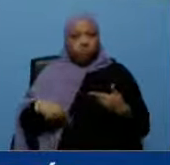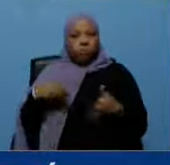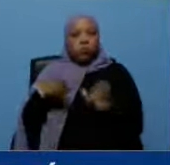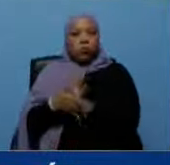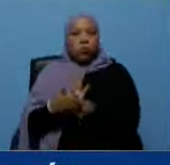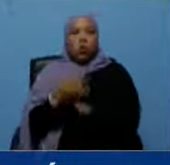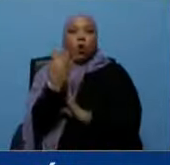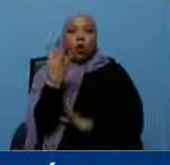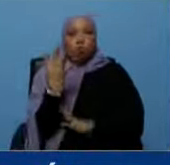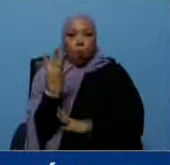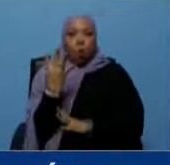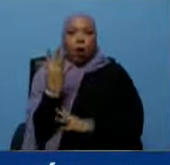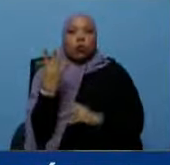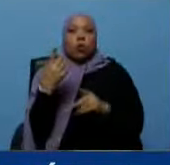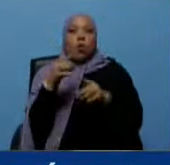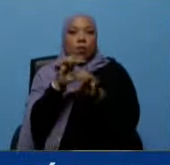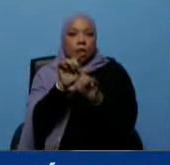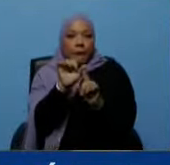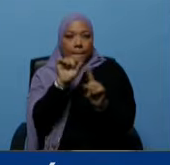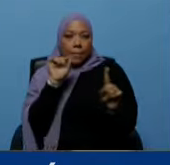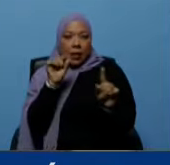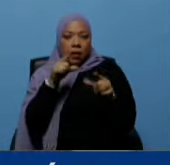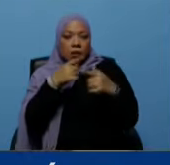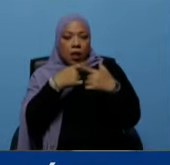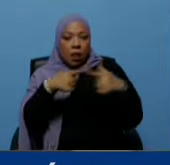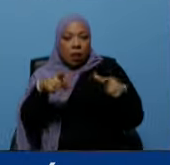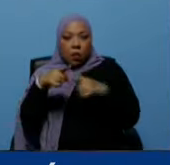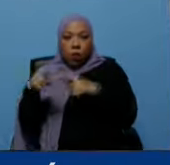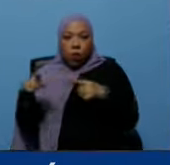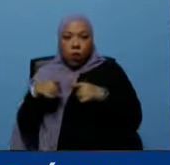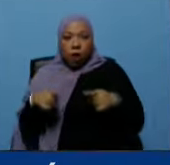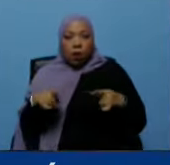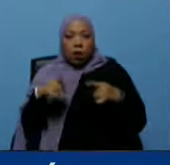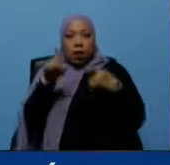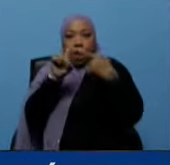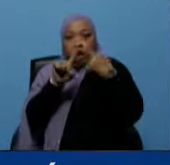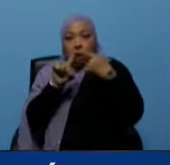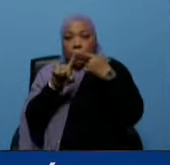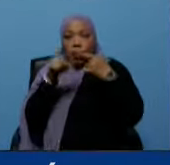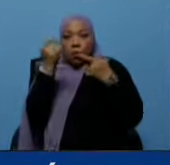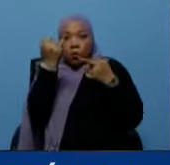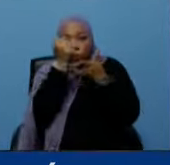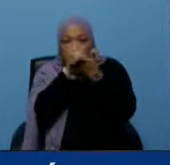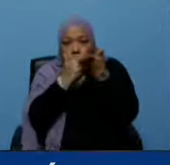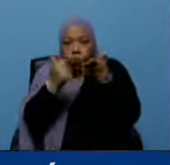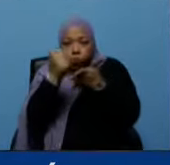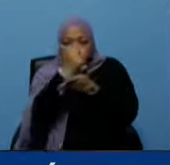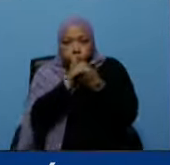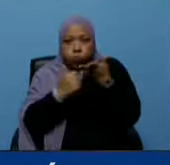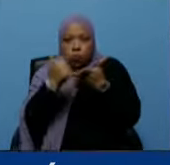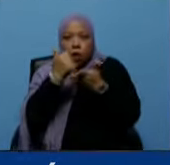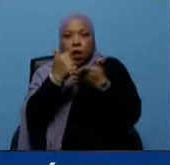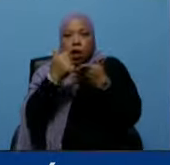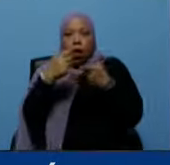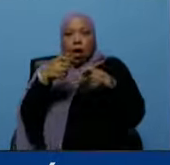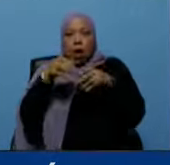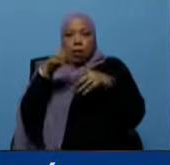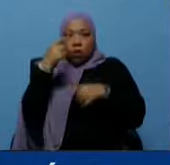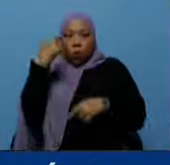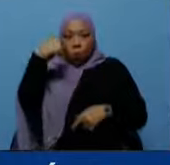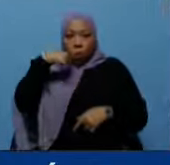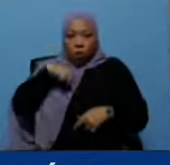por 4 áreas. Actualmente estamos en el área de endoscopia digestiva superior e inferior.